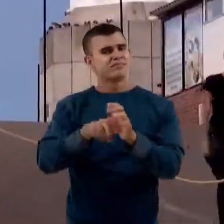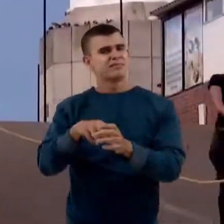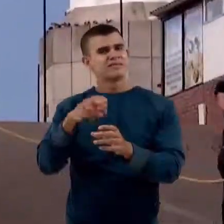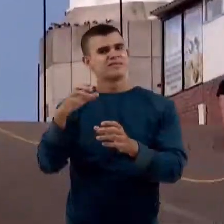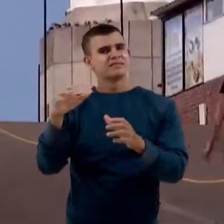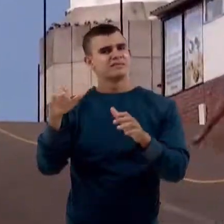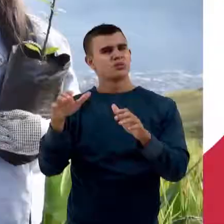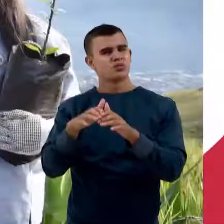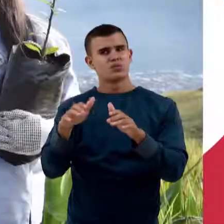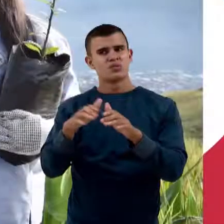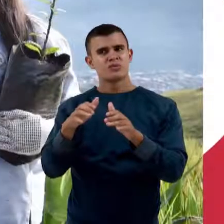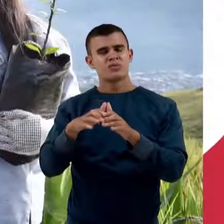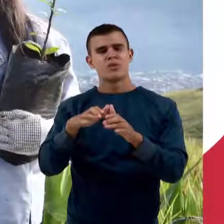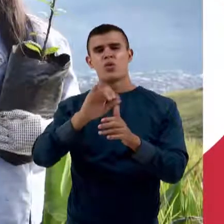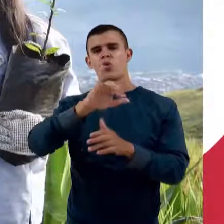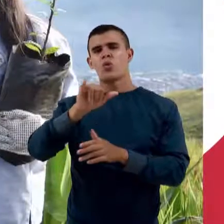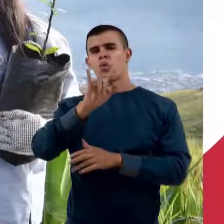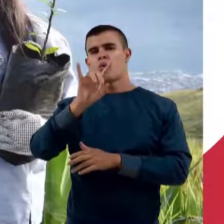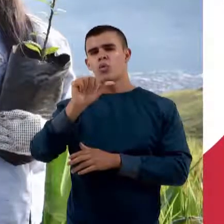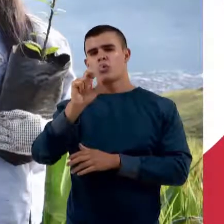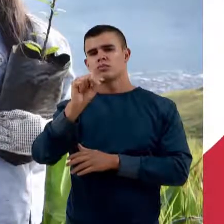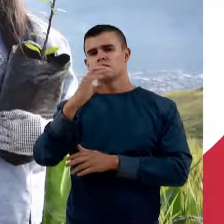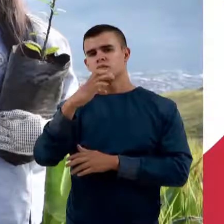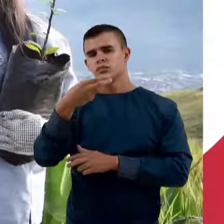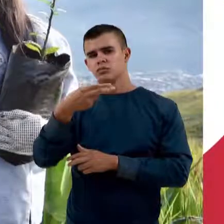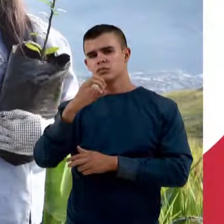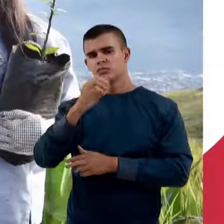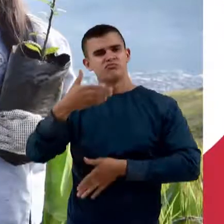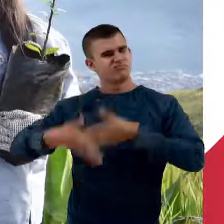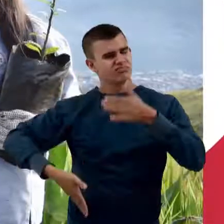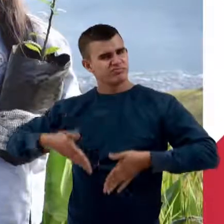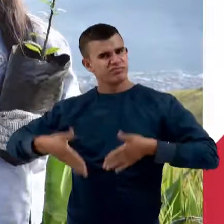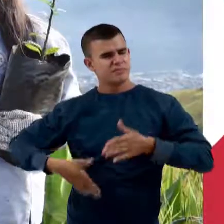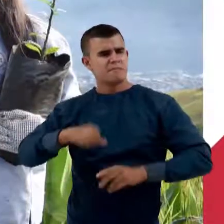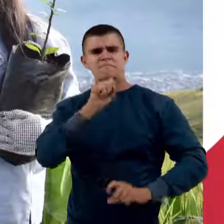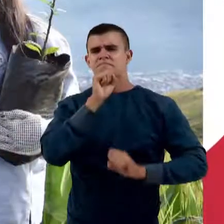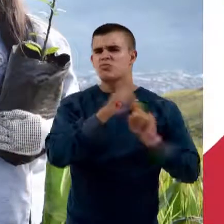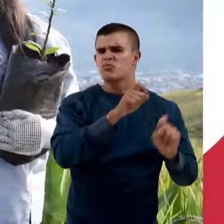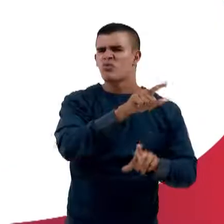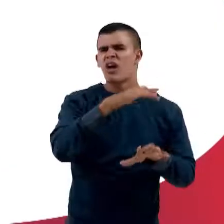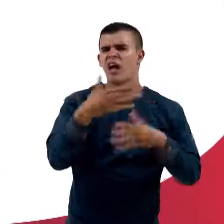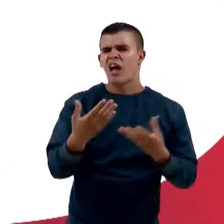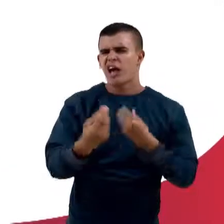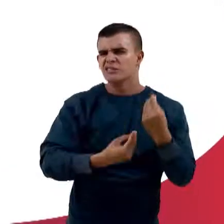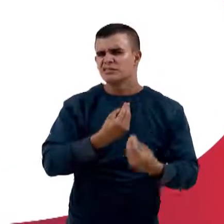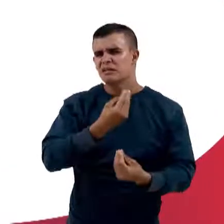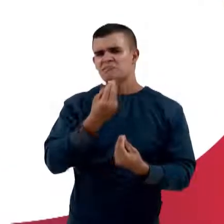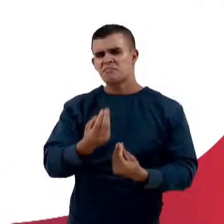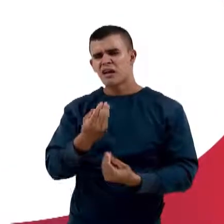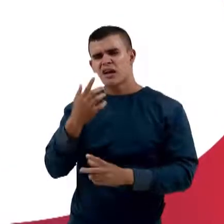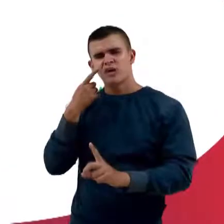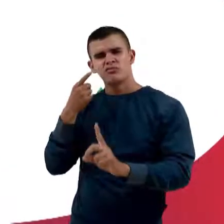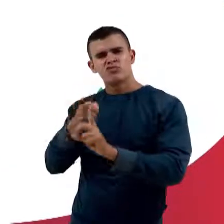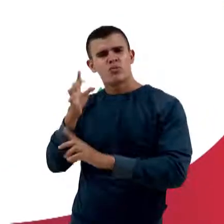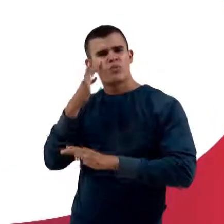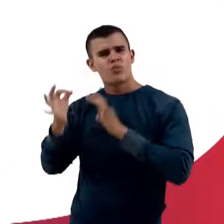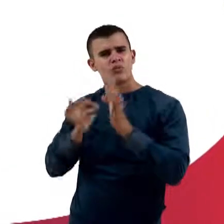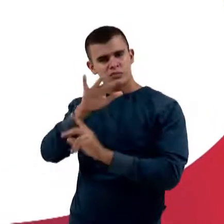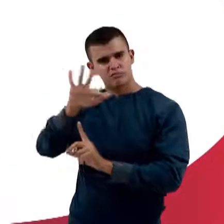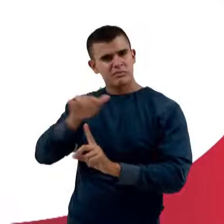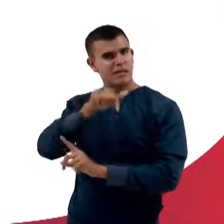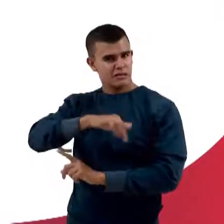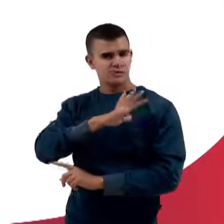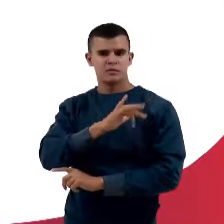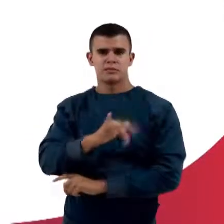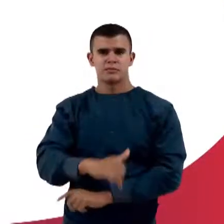hace parte de Juancho Correlón, hablará de las campañas que la institución ha venido desarrollando para aportar a la conservación del medio ambiente en